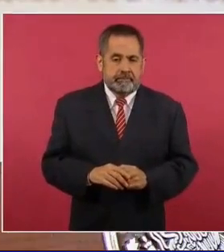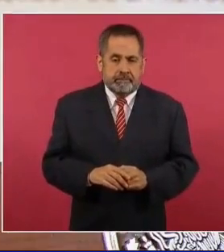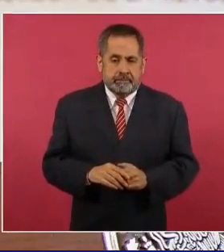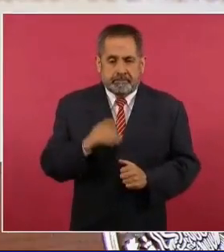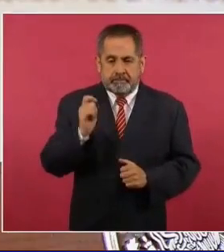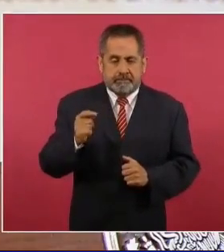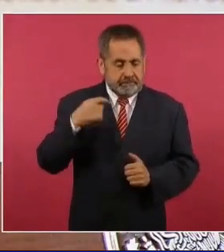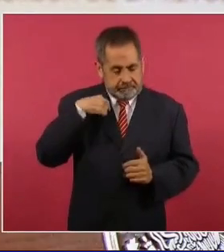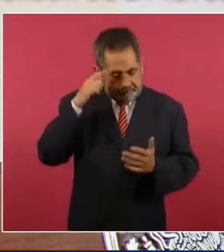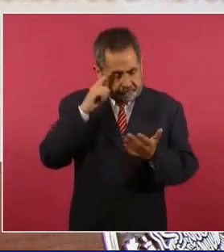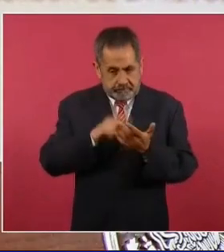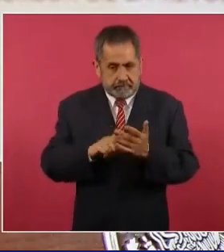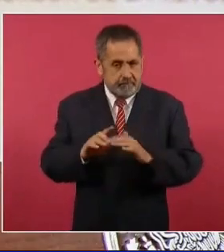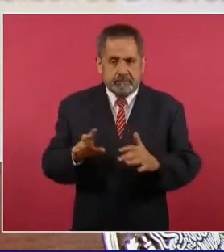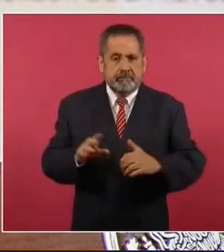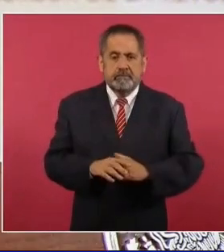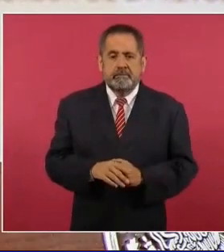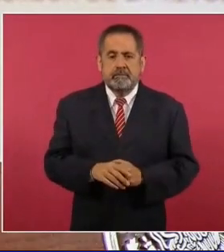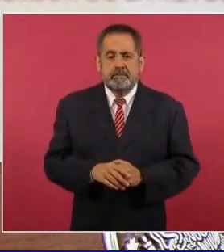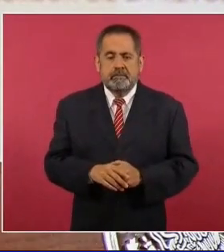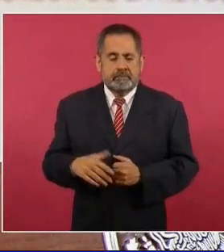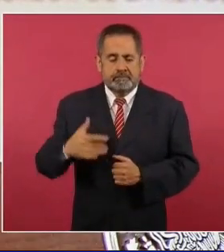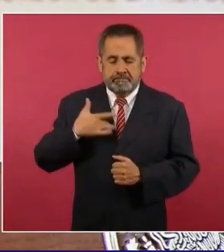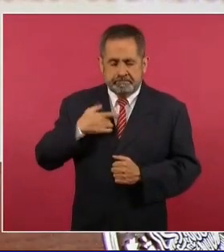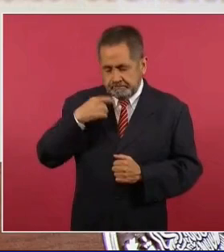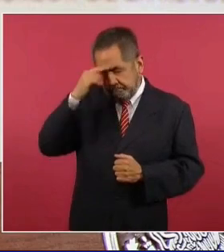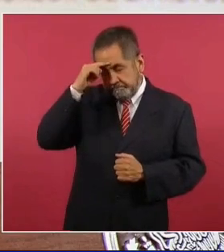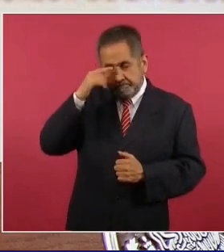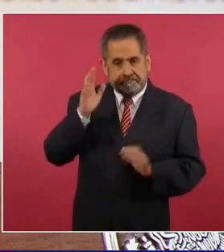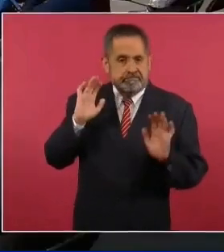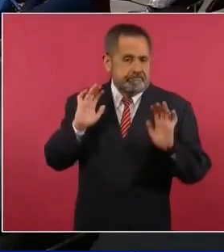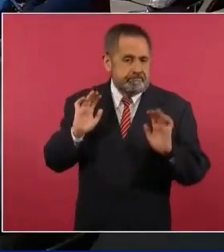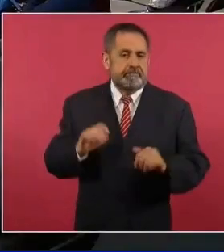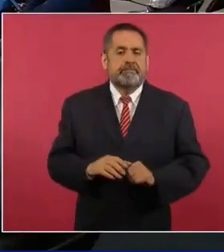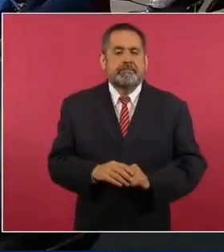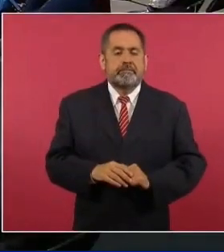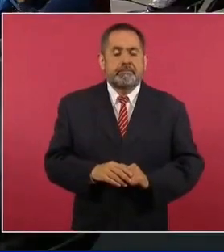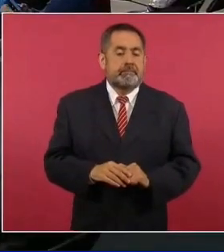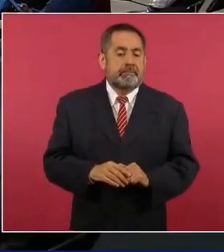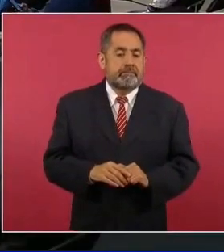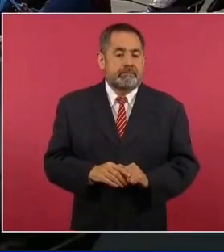Ese es mi valoración.